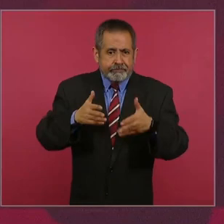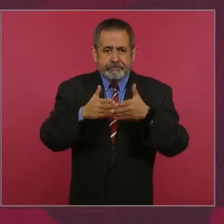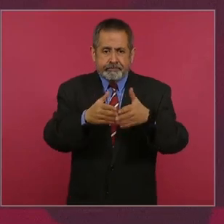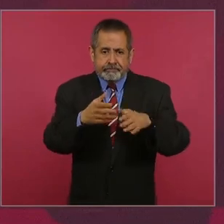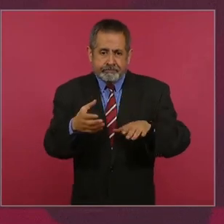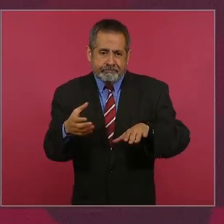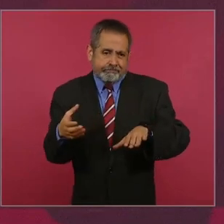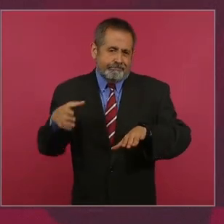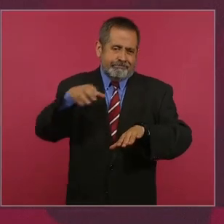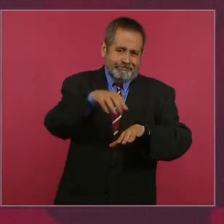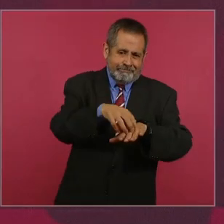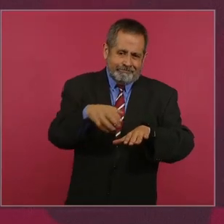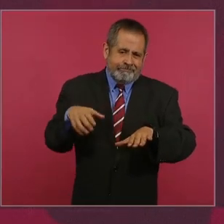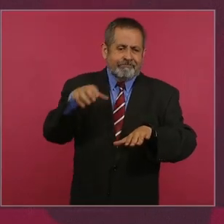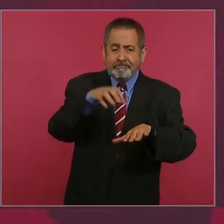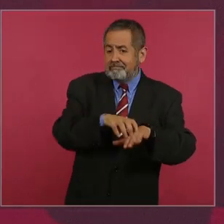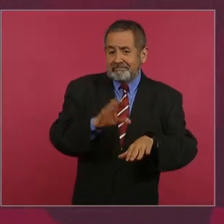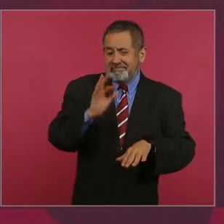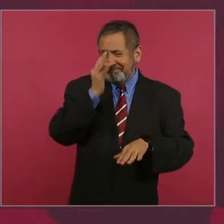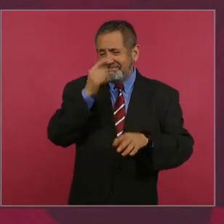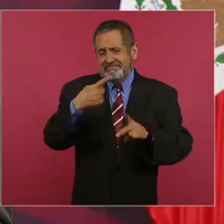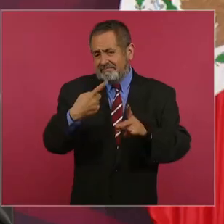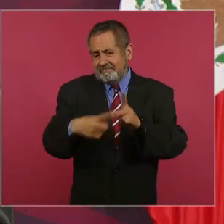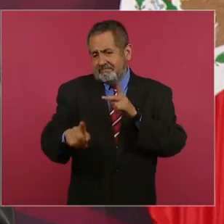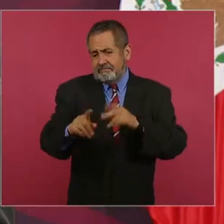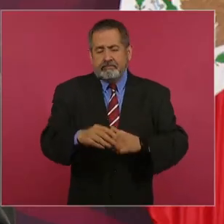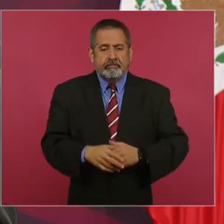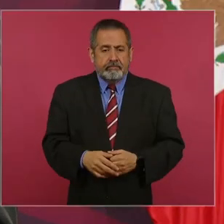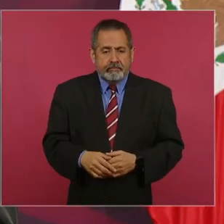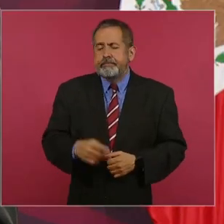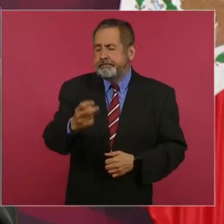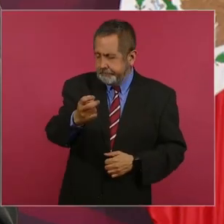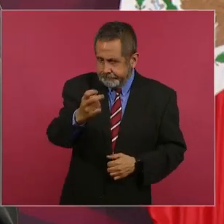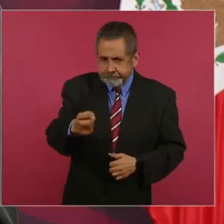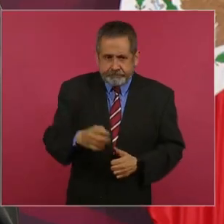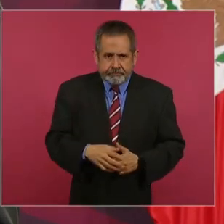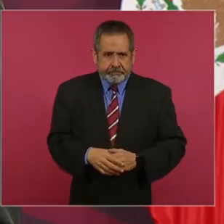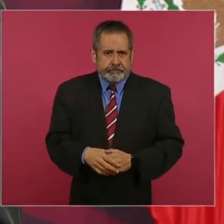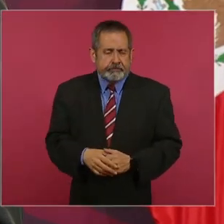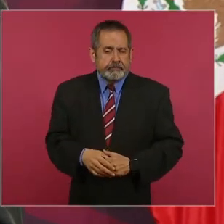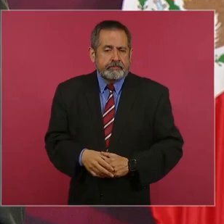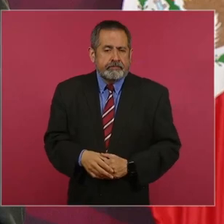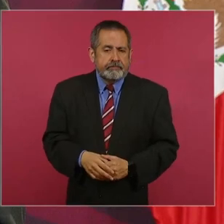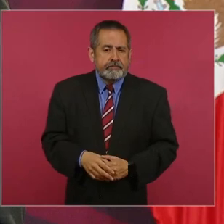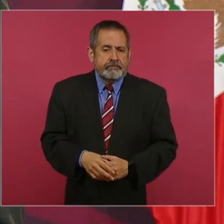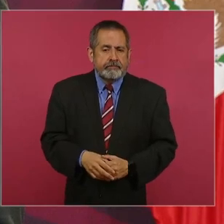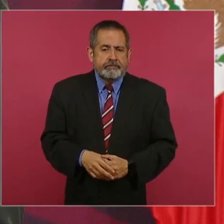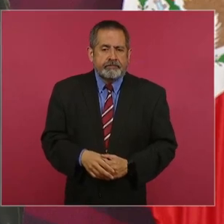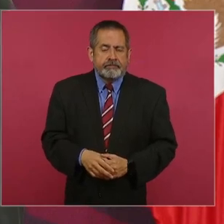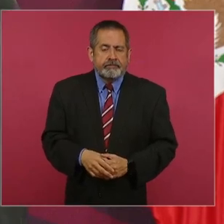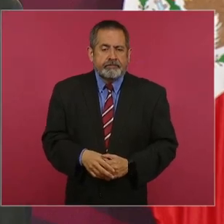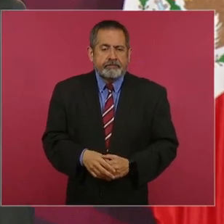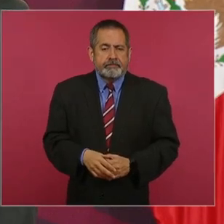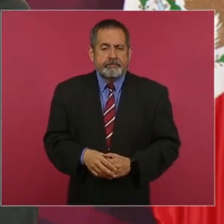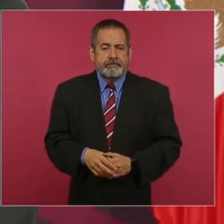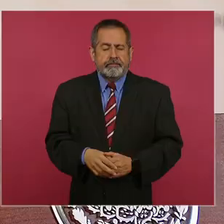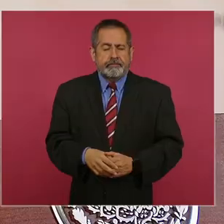es la última vez que